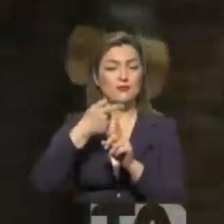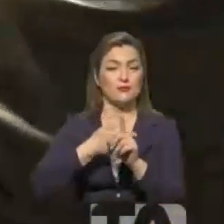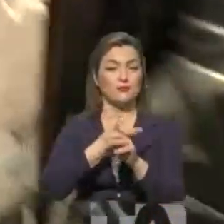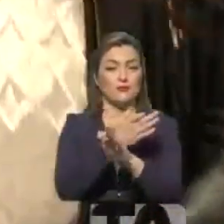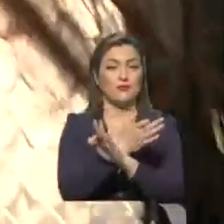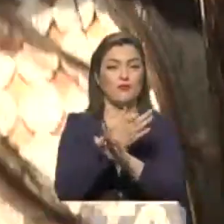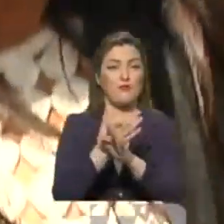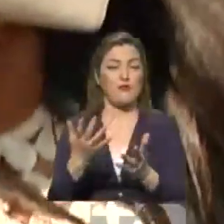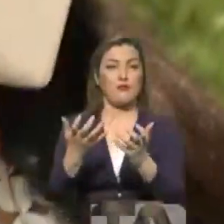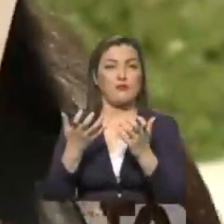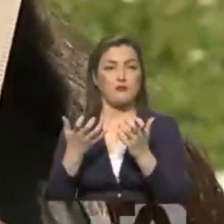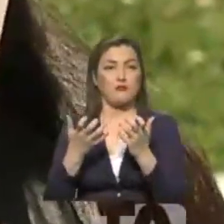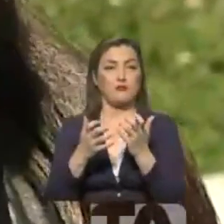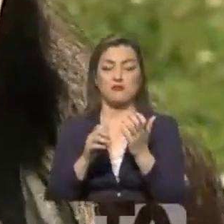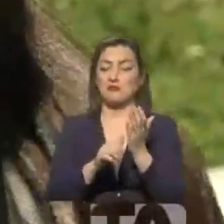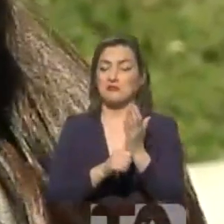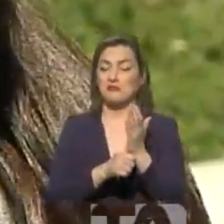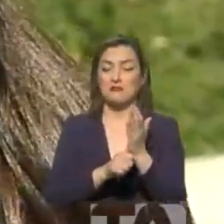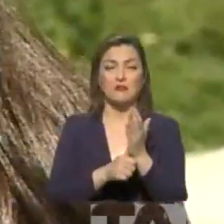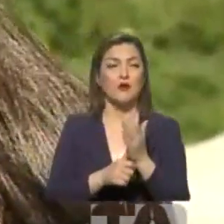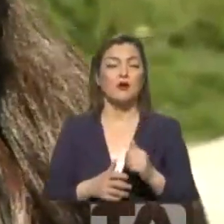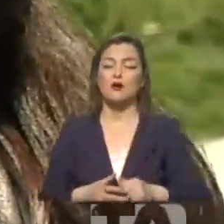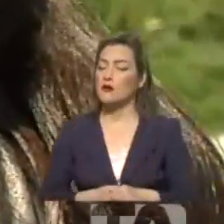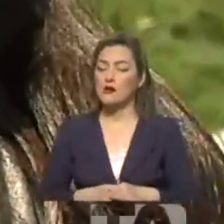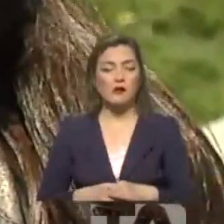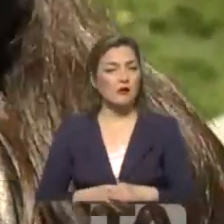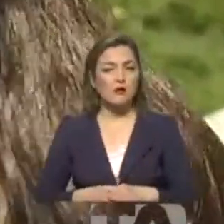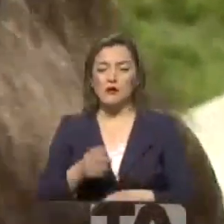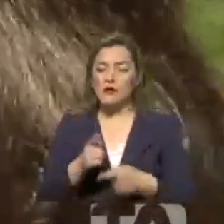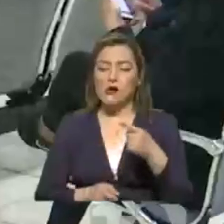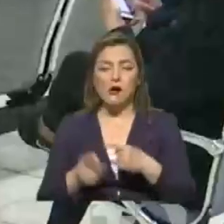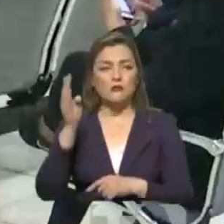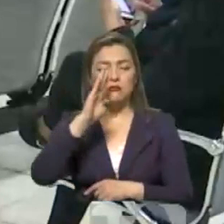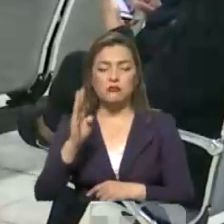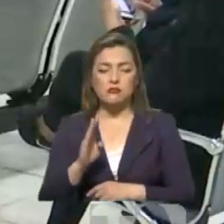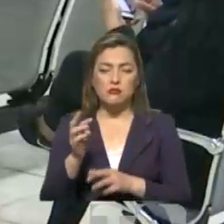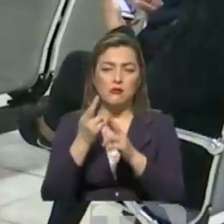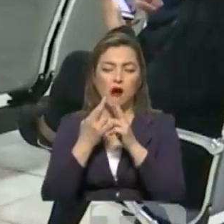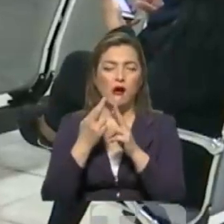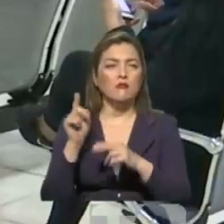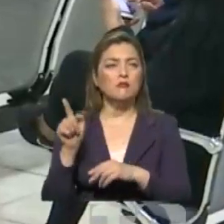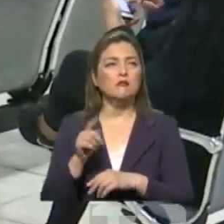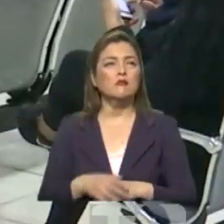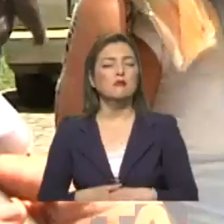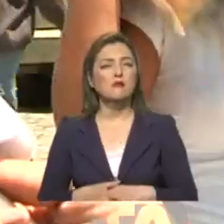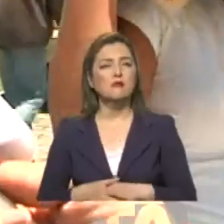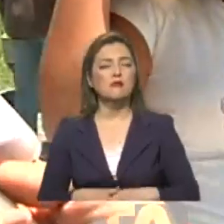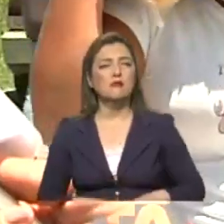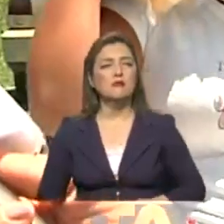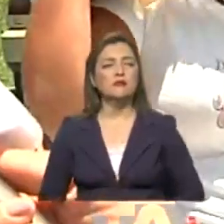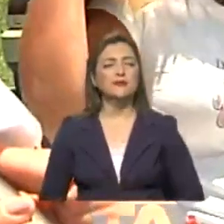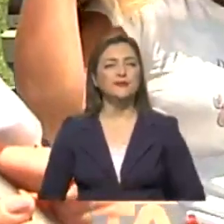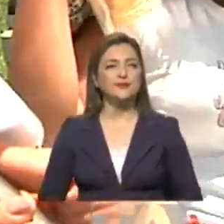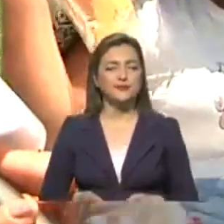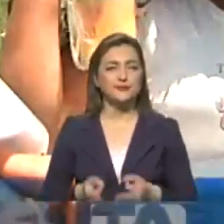tomar un turno para sacar su documento de identificación, pero dicen que nunca tuvieron una respuesta de esa entidad. En